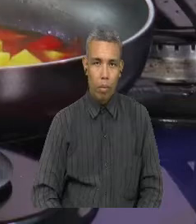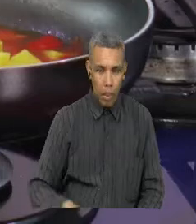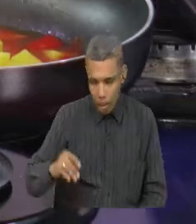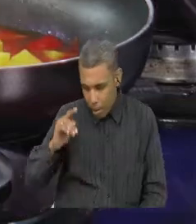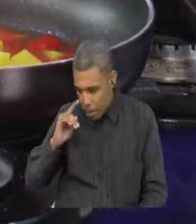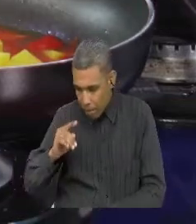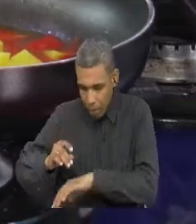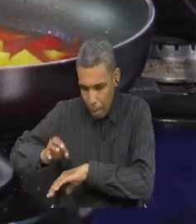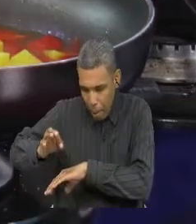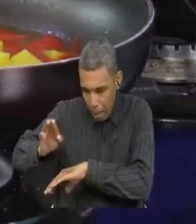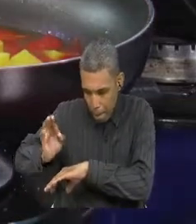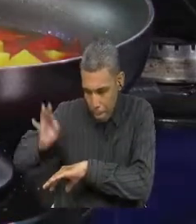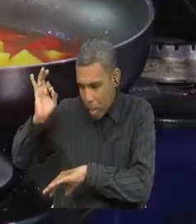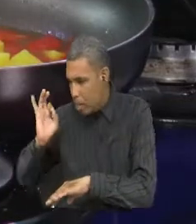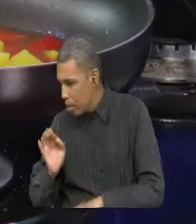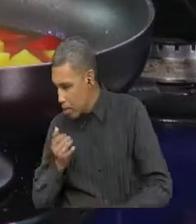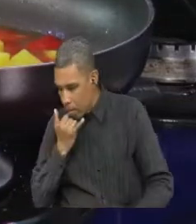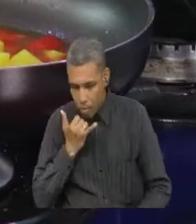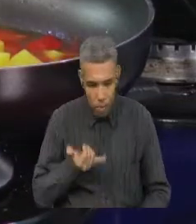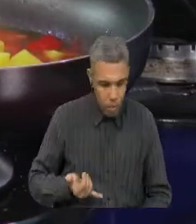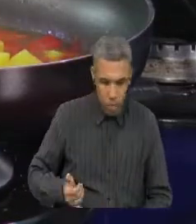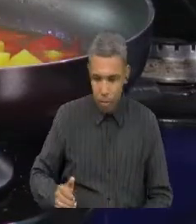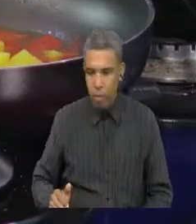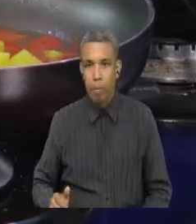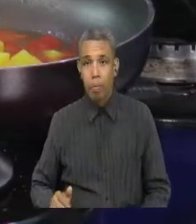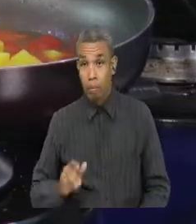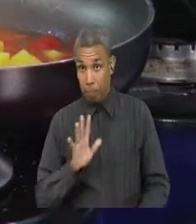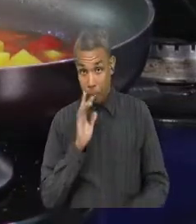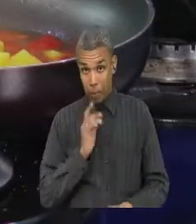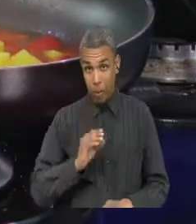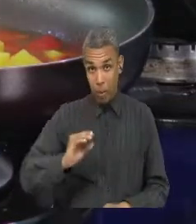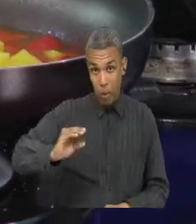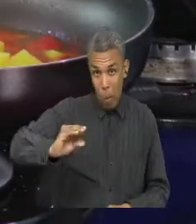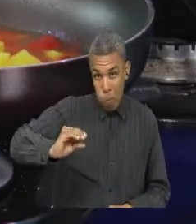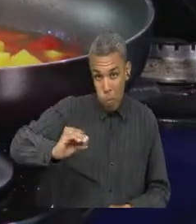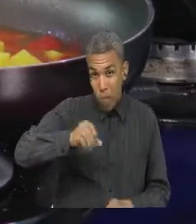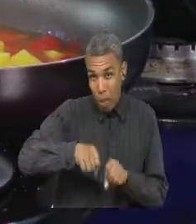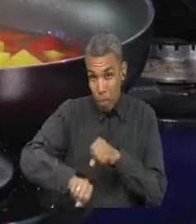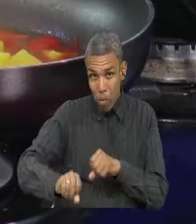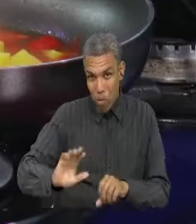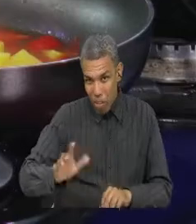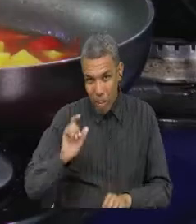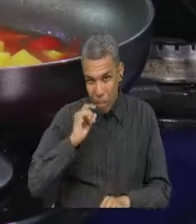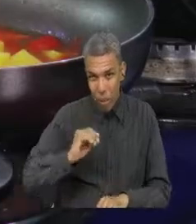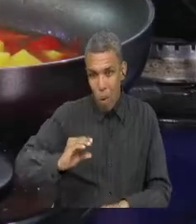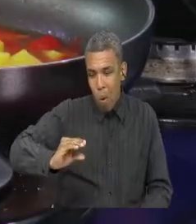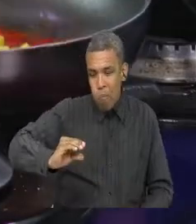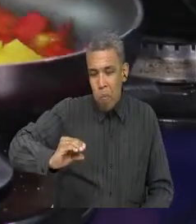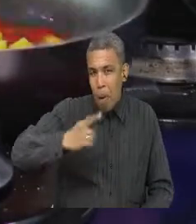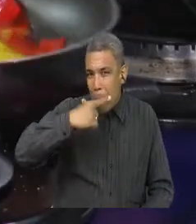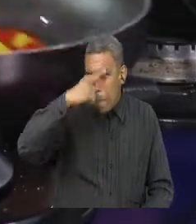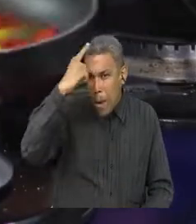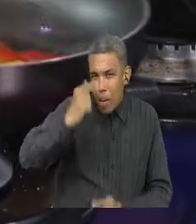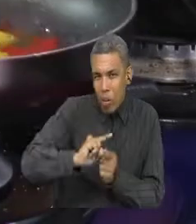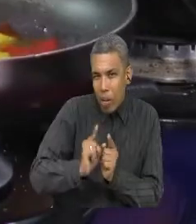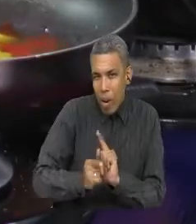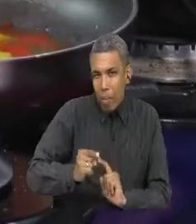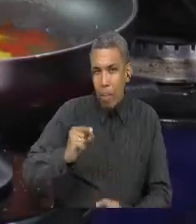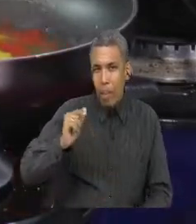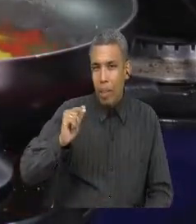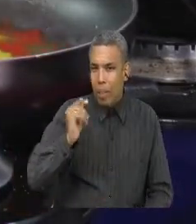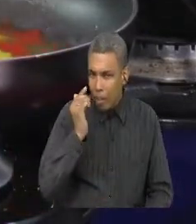perdón. Okay. Ya la pechuga está cogiendo su doradito. Estas recetas son muy sencillas y es la idea